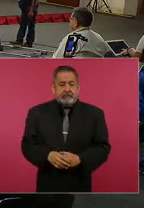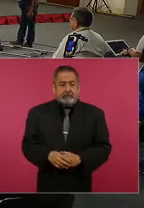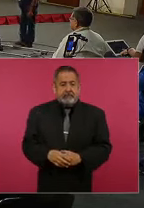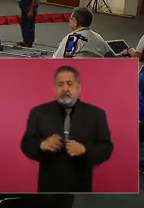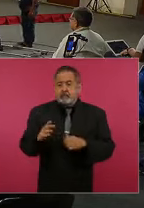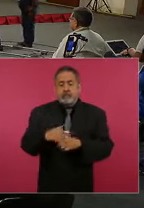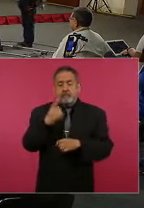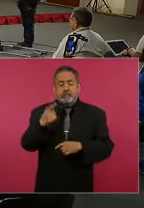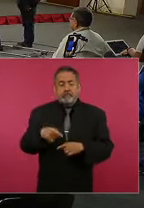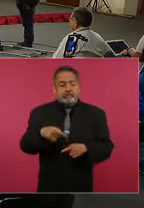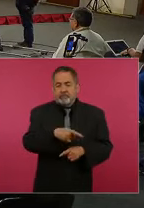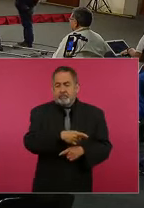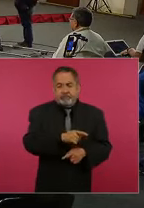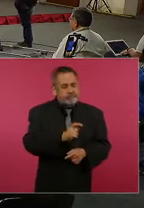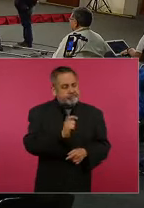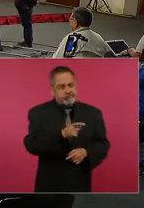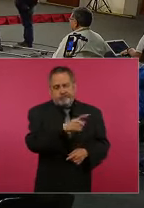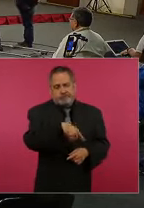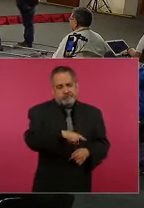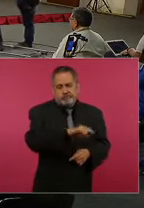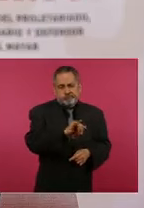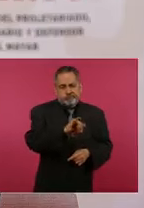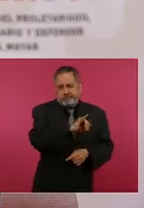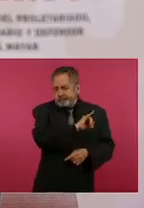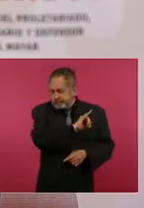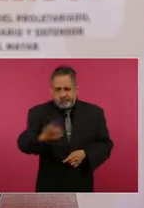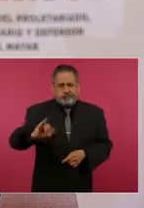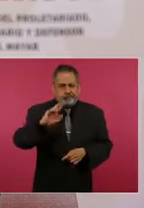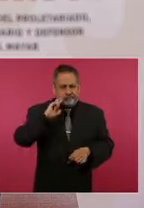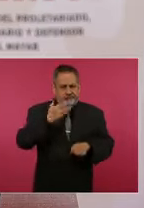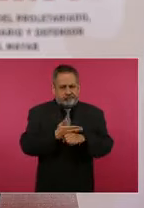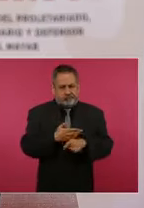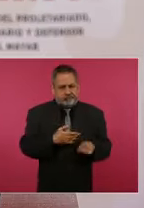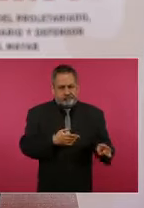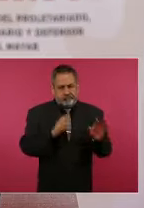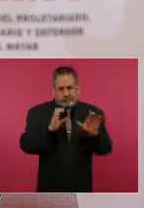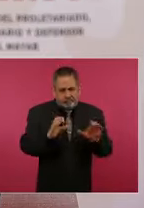porque de manera irresponsable